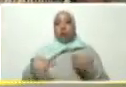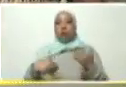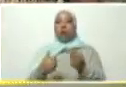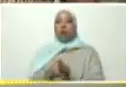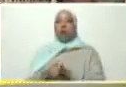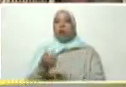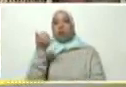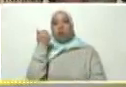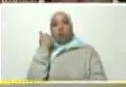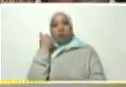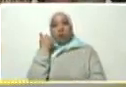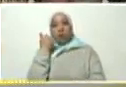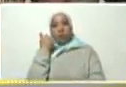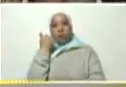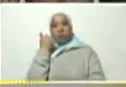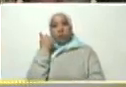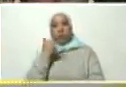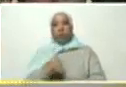telefonito